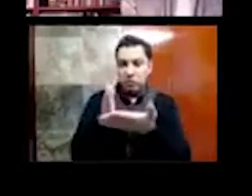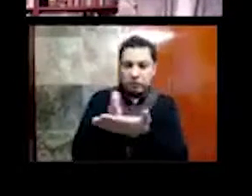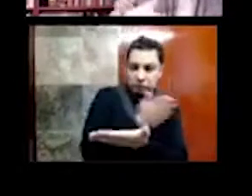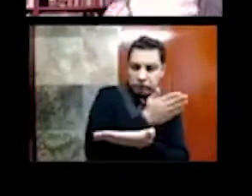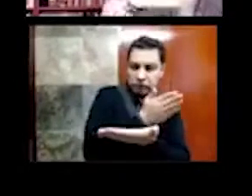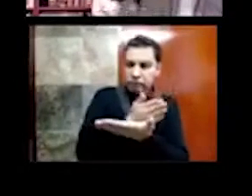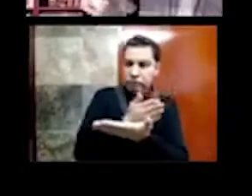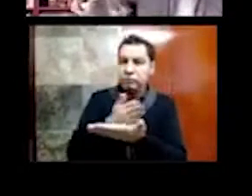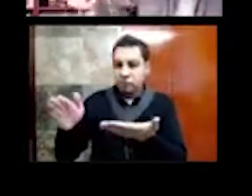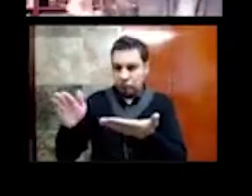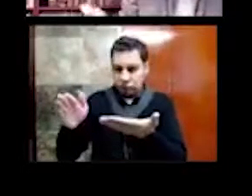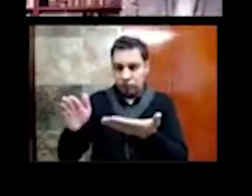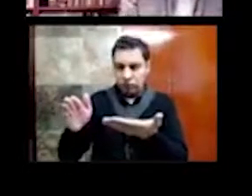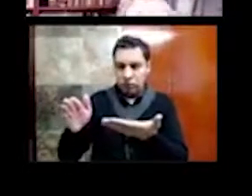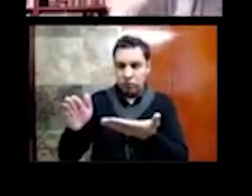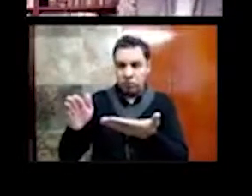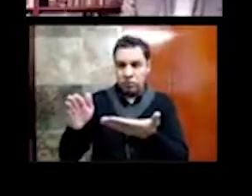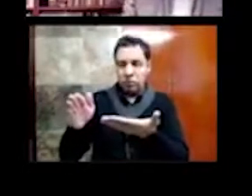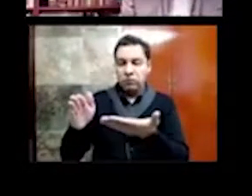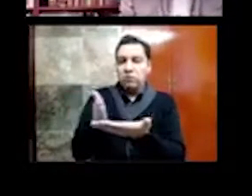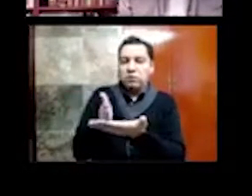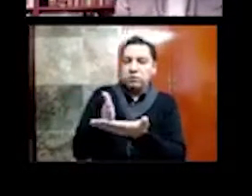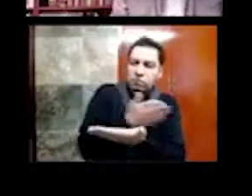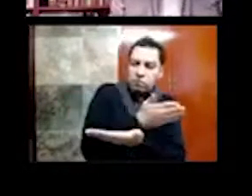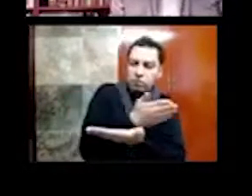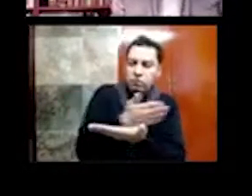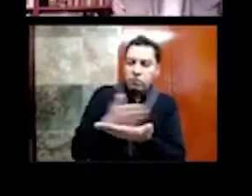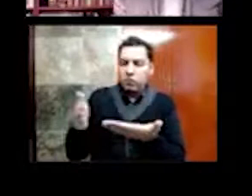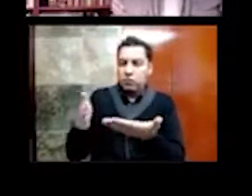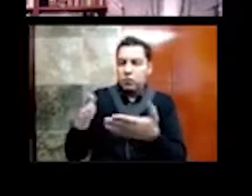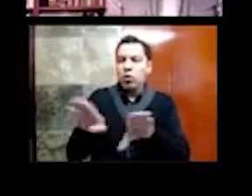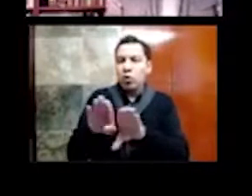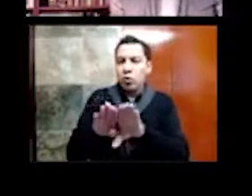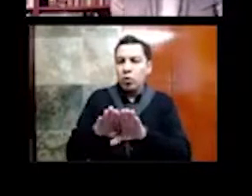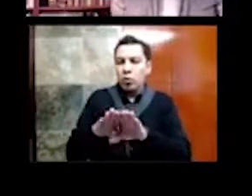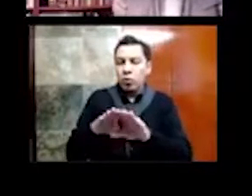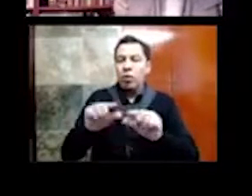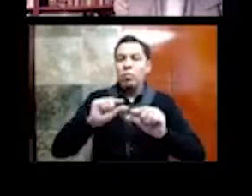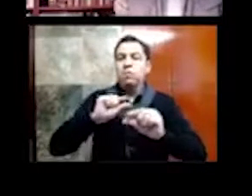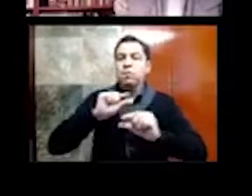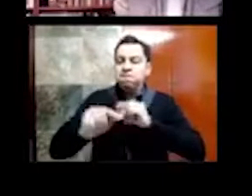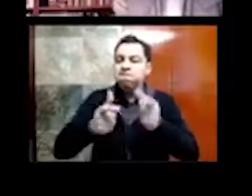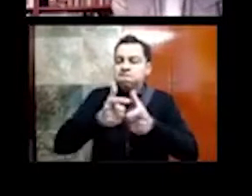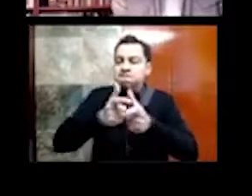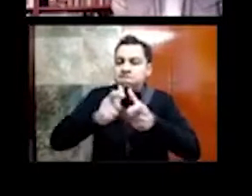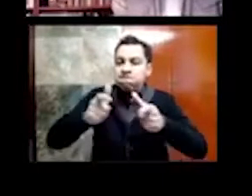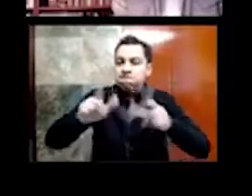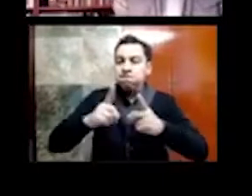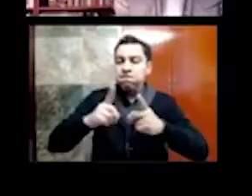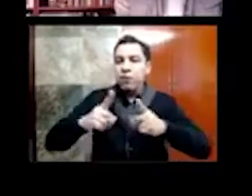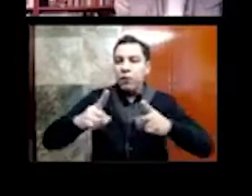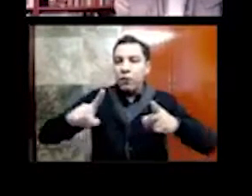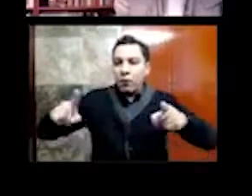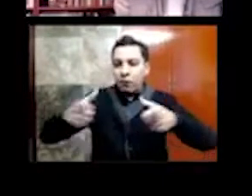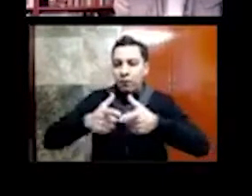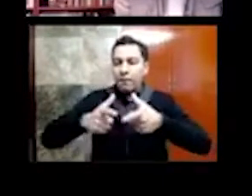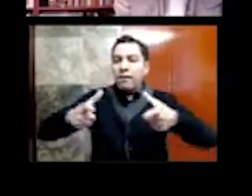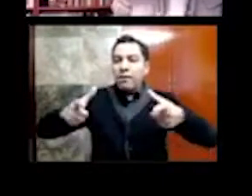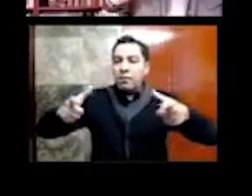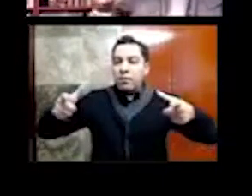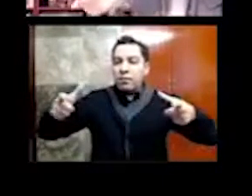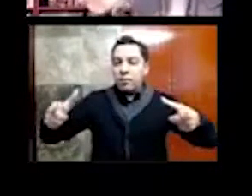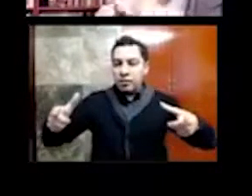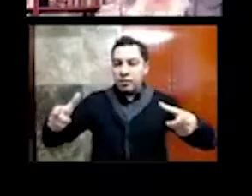la órbita que empieza a desarrollar el mexica Tenochca a partir de